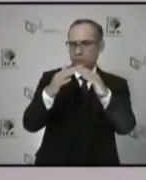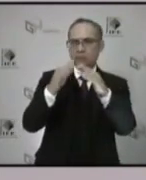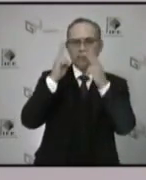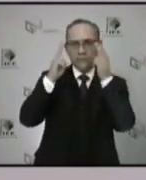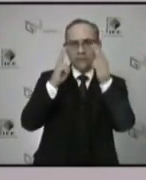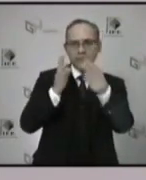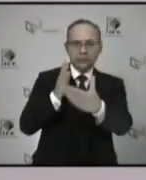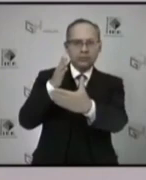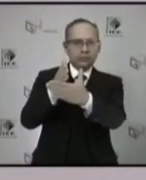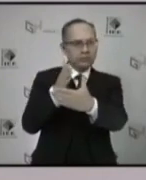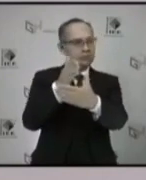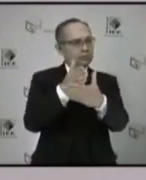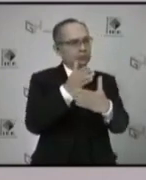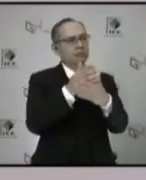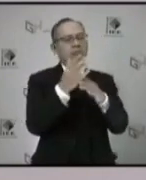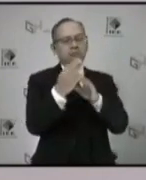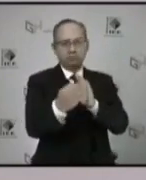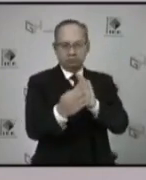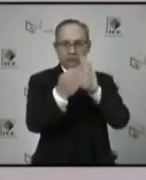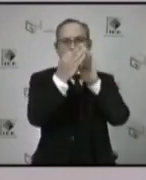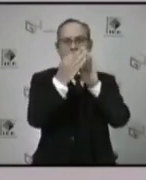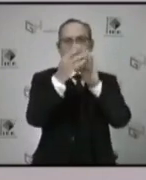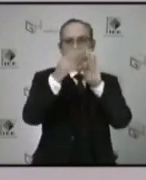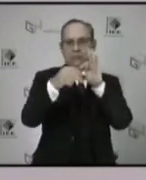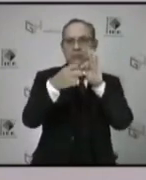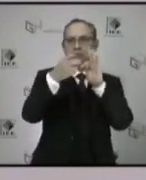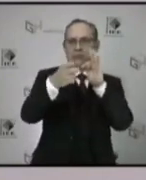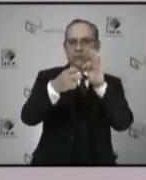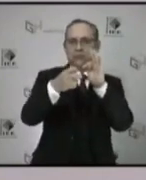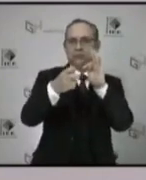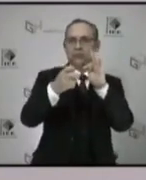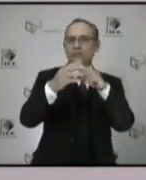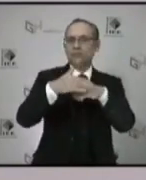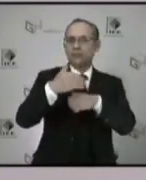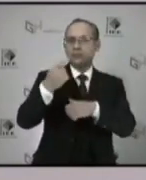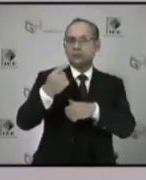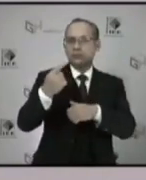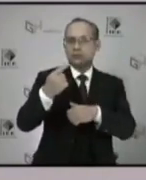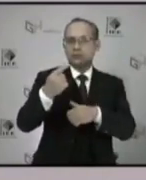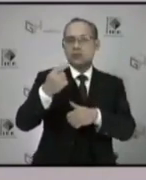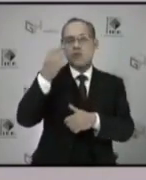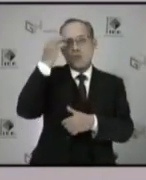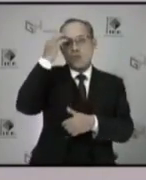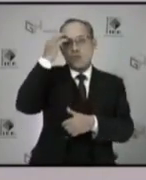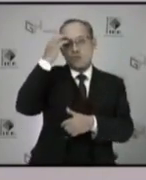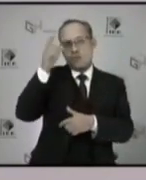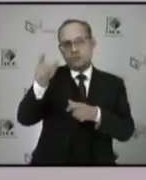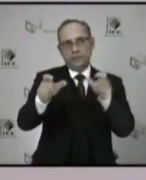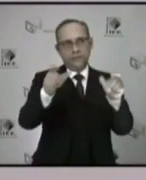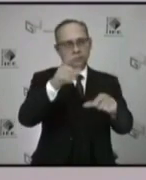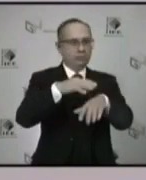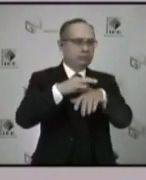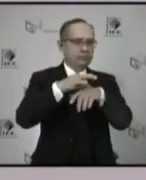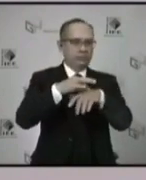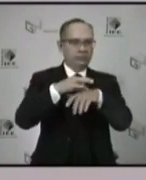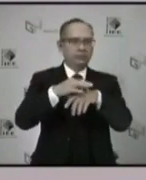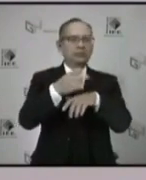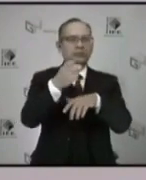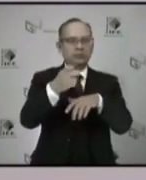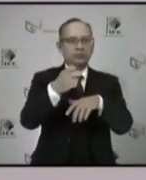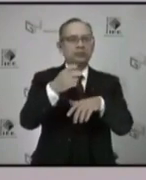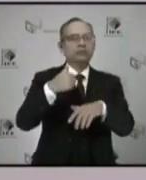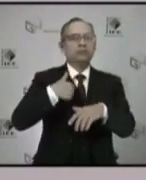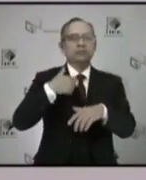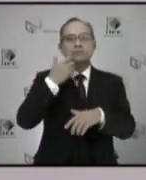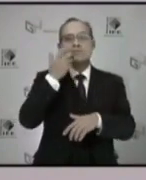frente, porque solo así se conoce la realidad de a quienes queremos gobernar. Por lo que